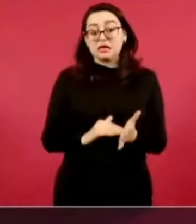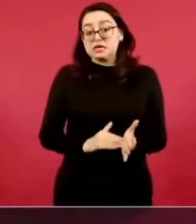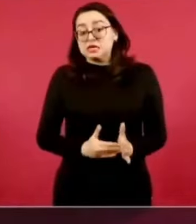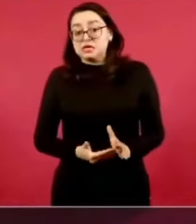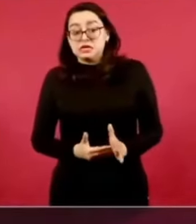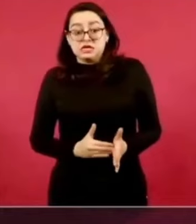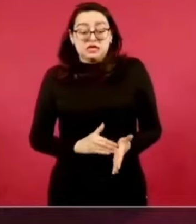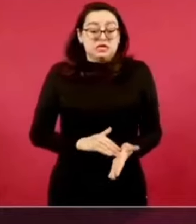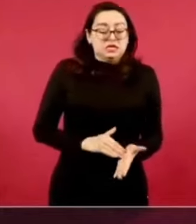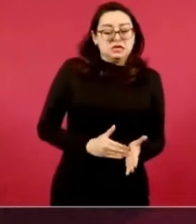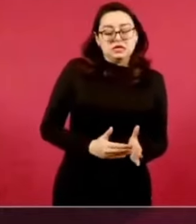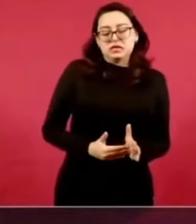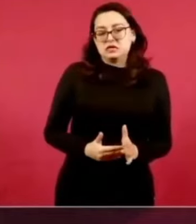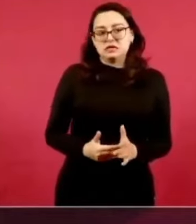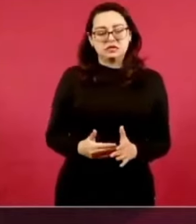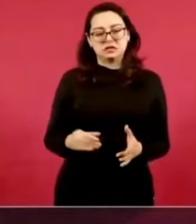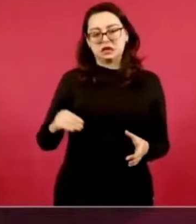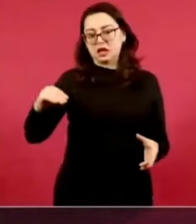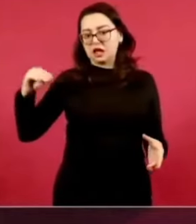interesada